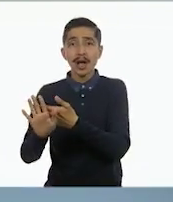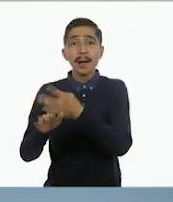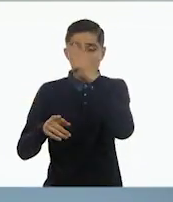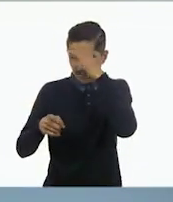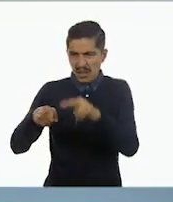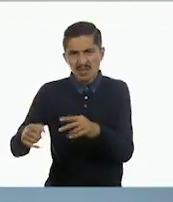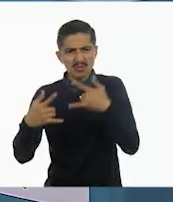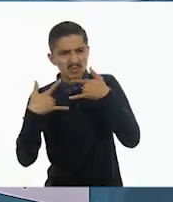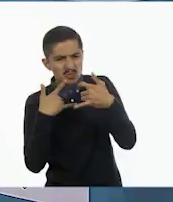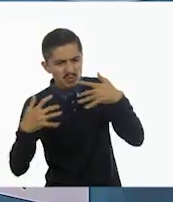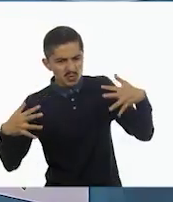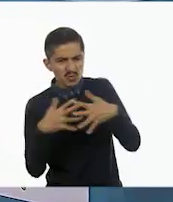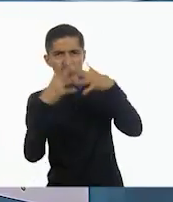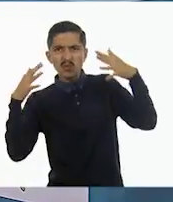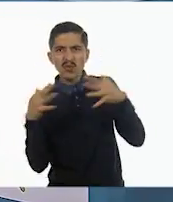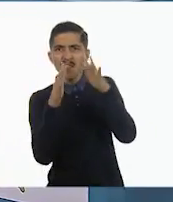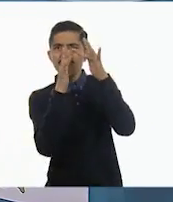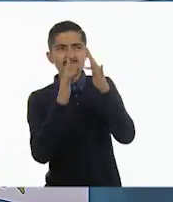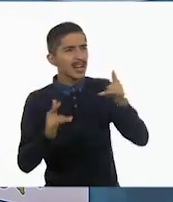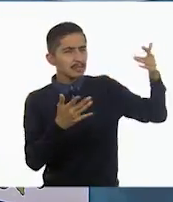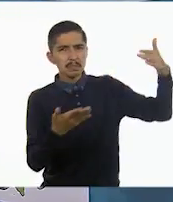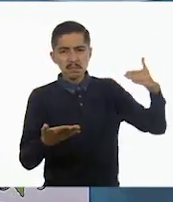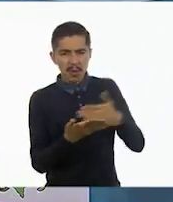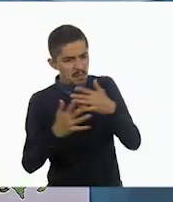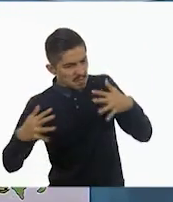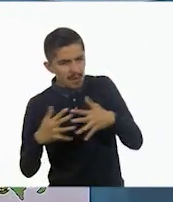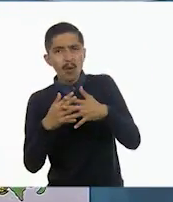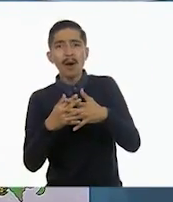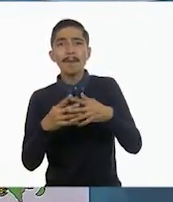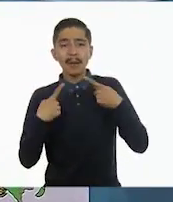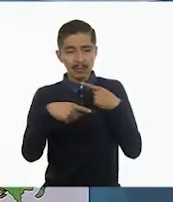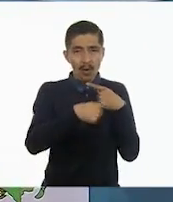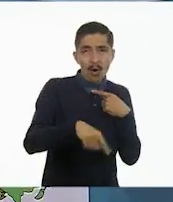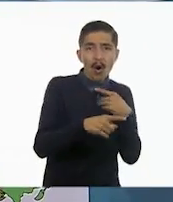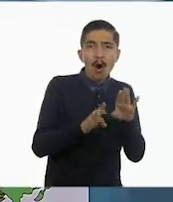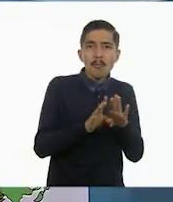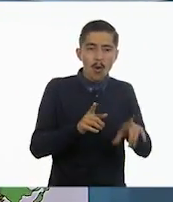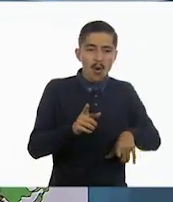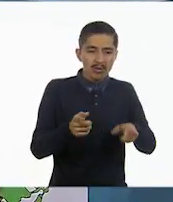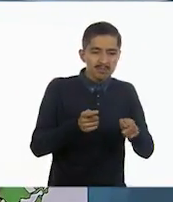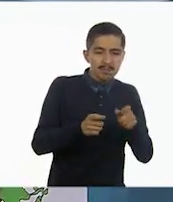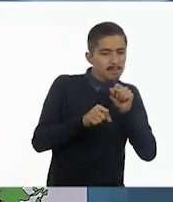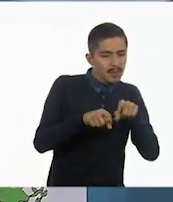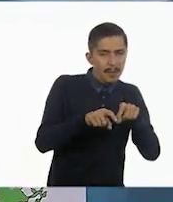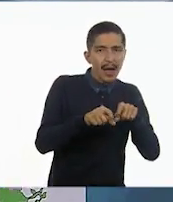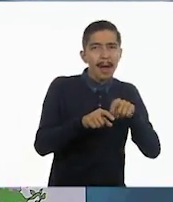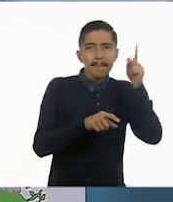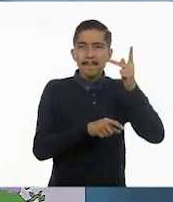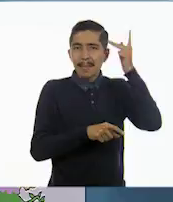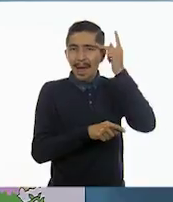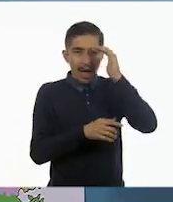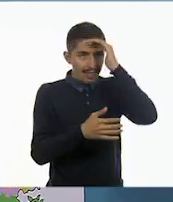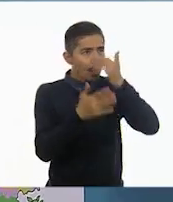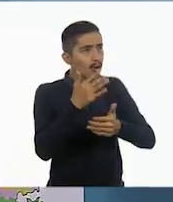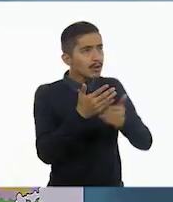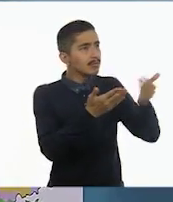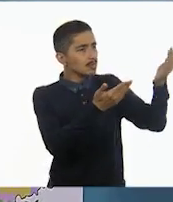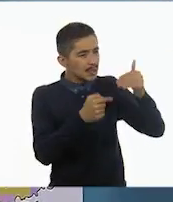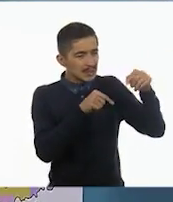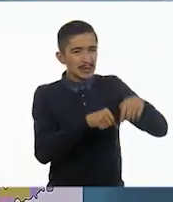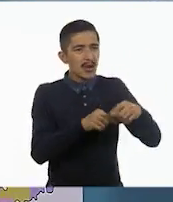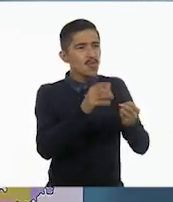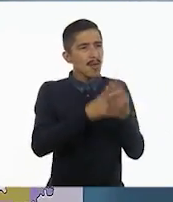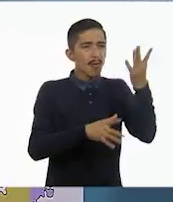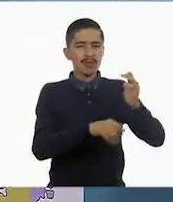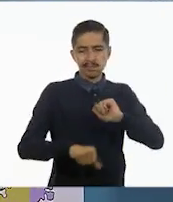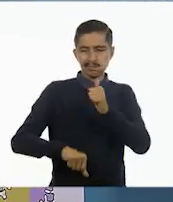a muerte contra el ejército invasor francés, los conservadores buscaban en Europa un príncipe católico que estuviera dispuesto a encabezar un nuevo